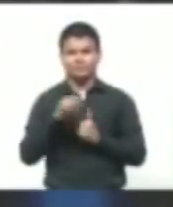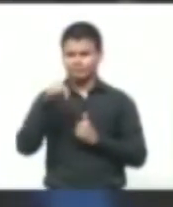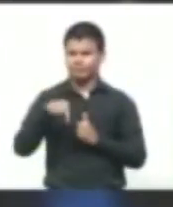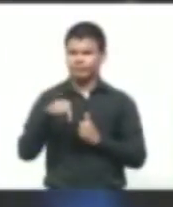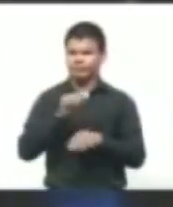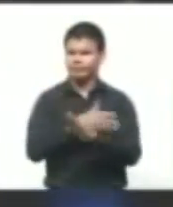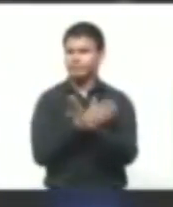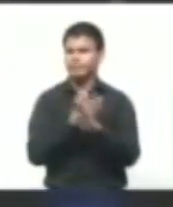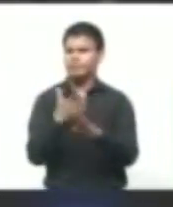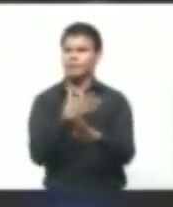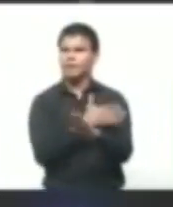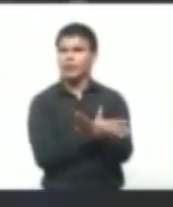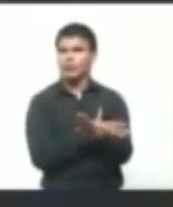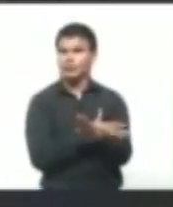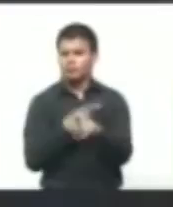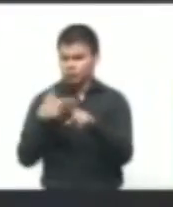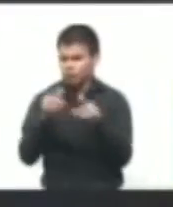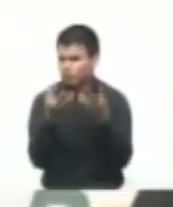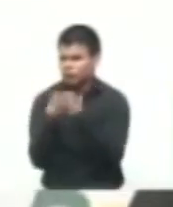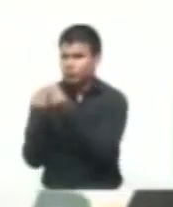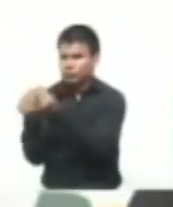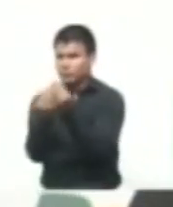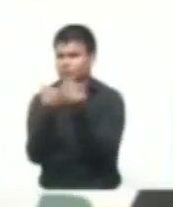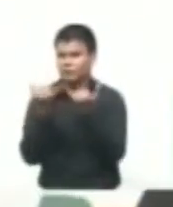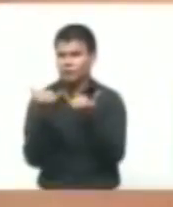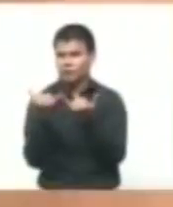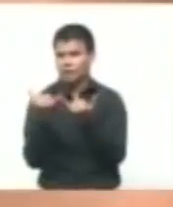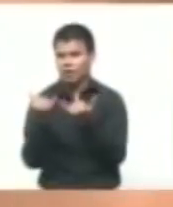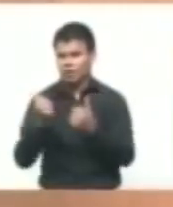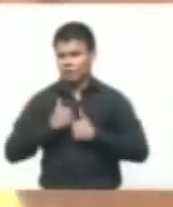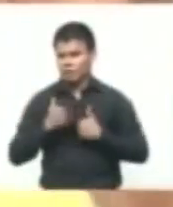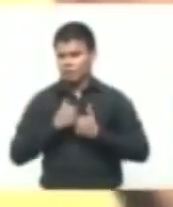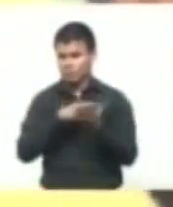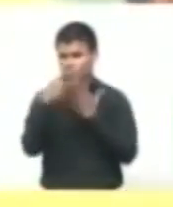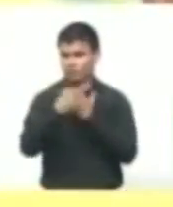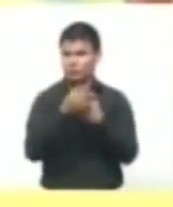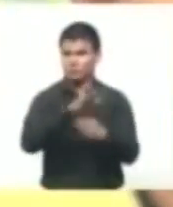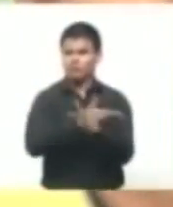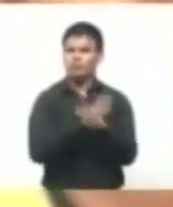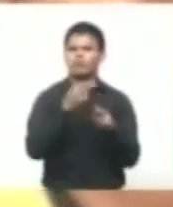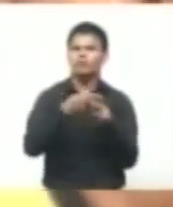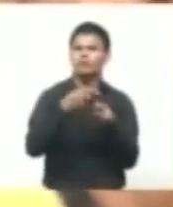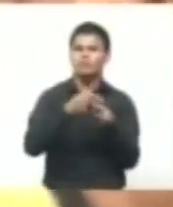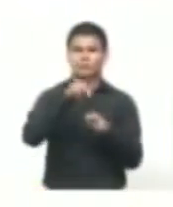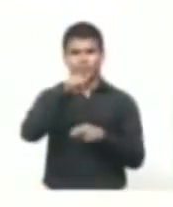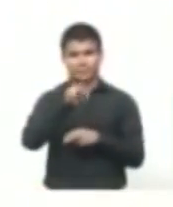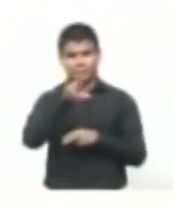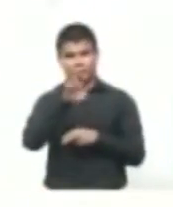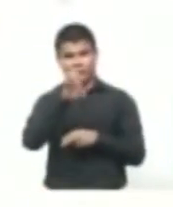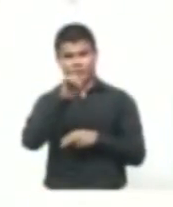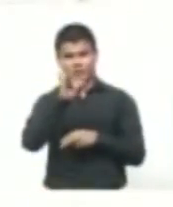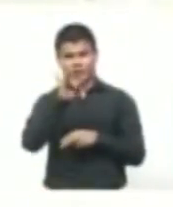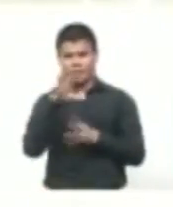luego de haber pertenecido a distintas agrupaciones, decide formar su propio proyecto musical bajo el nombre de Freddy y Orquesta.